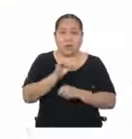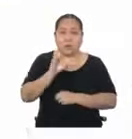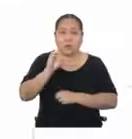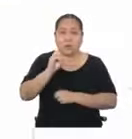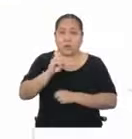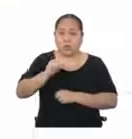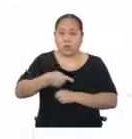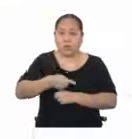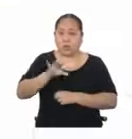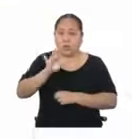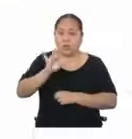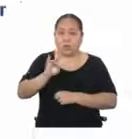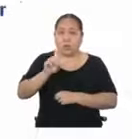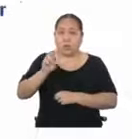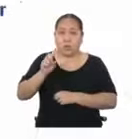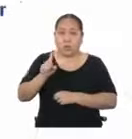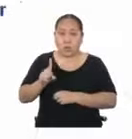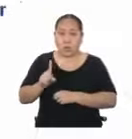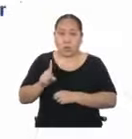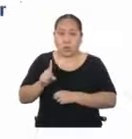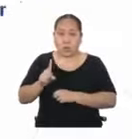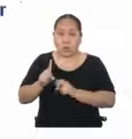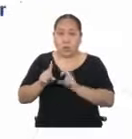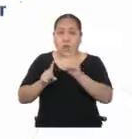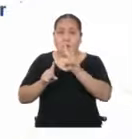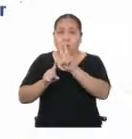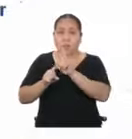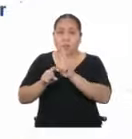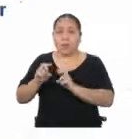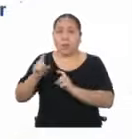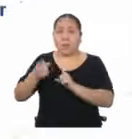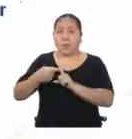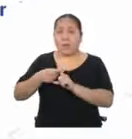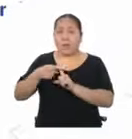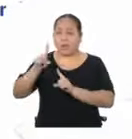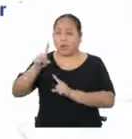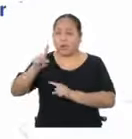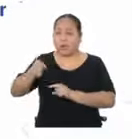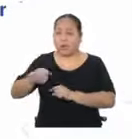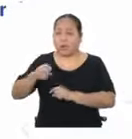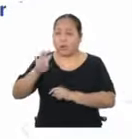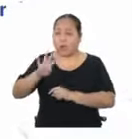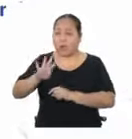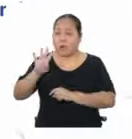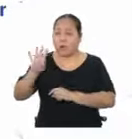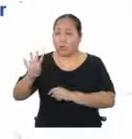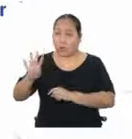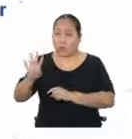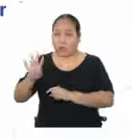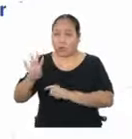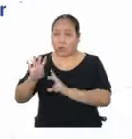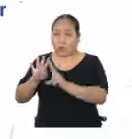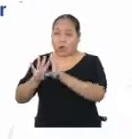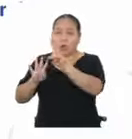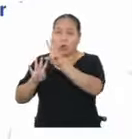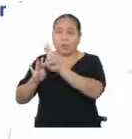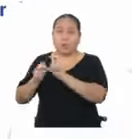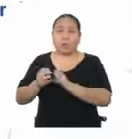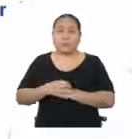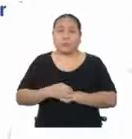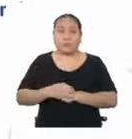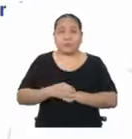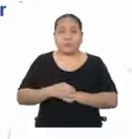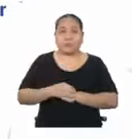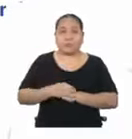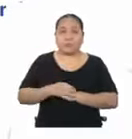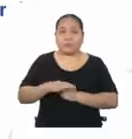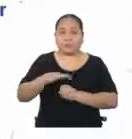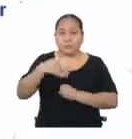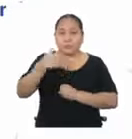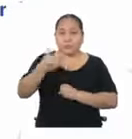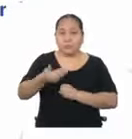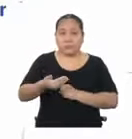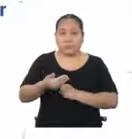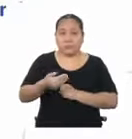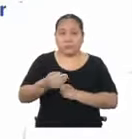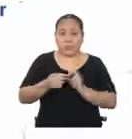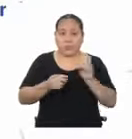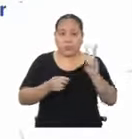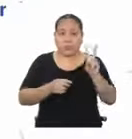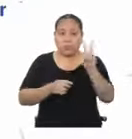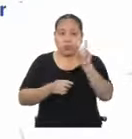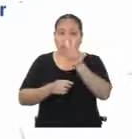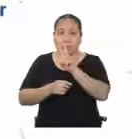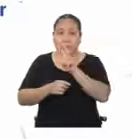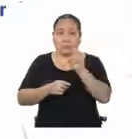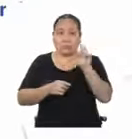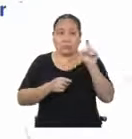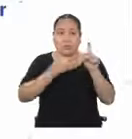a 0,81 metros cuadrados más 1,44 metros cuadrados. Luego, el exponente 2 de